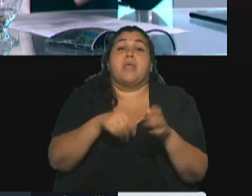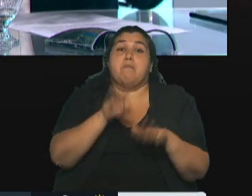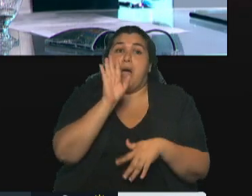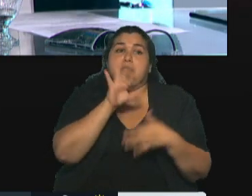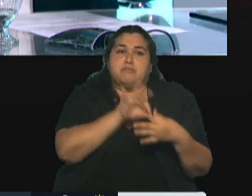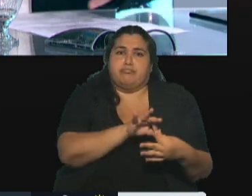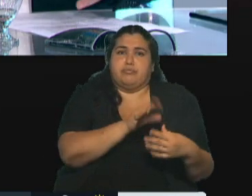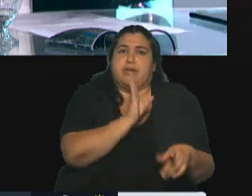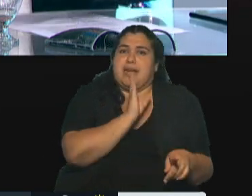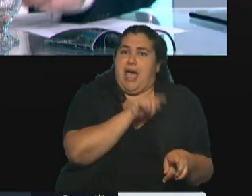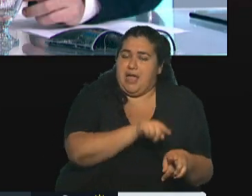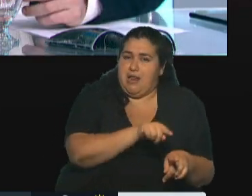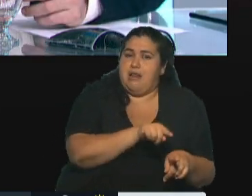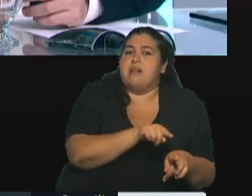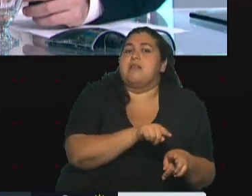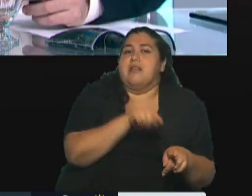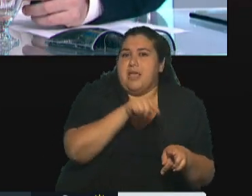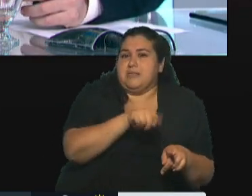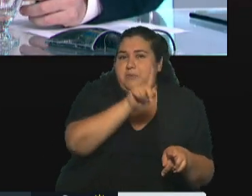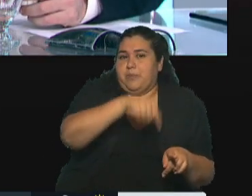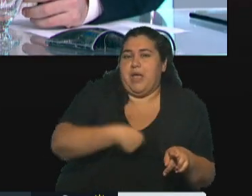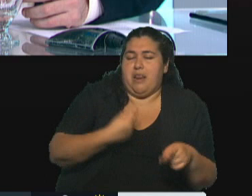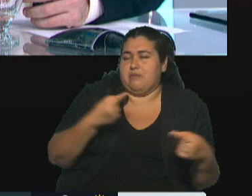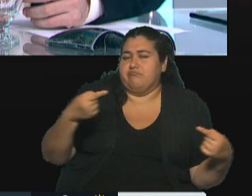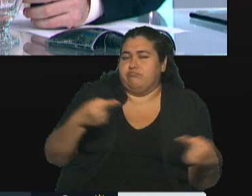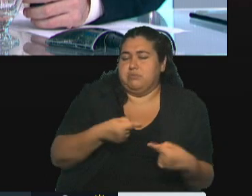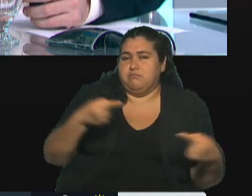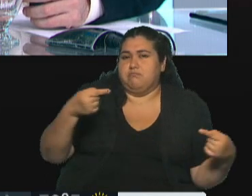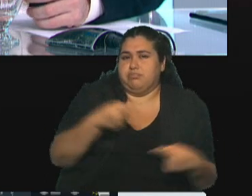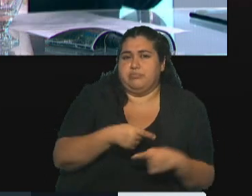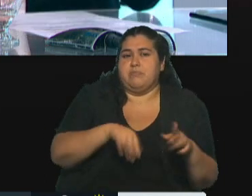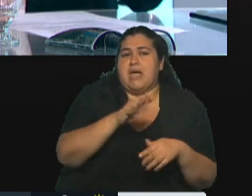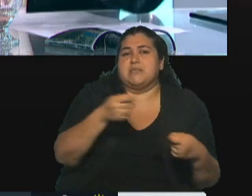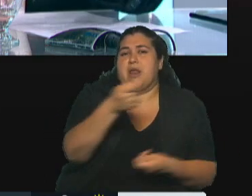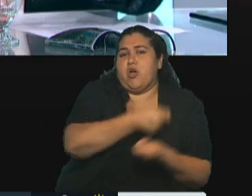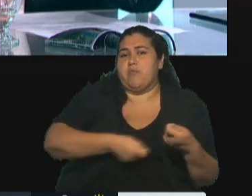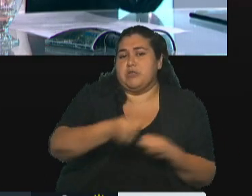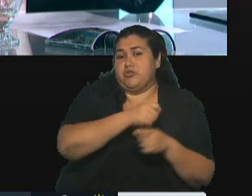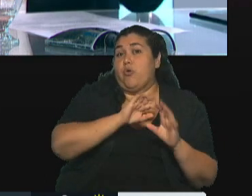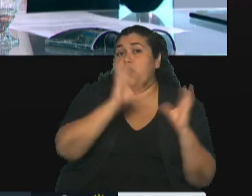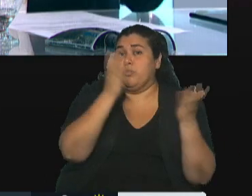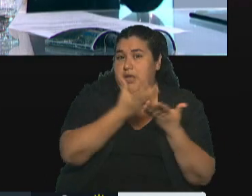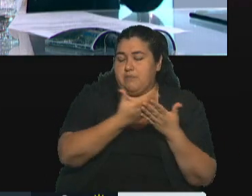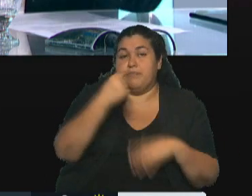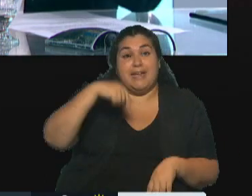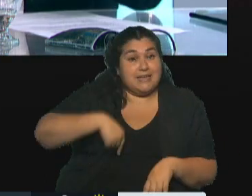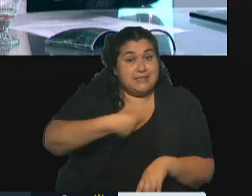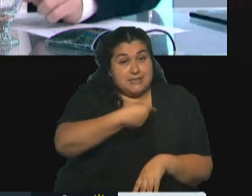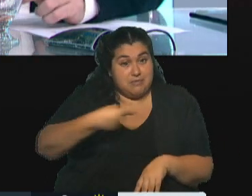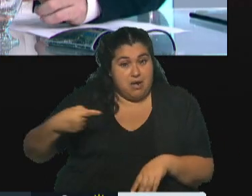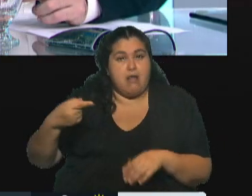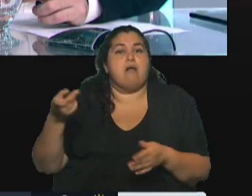pero no solo, y poniendo en crisis ese sector clave para el comercio mundial. Pero también esta semana